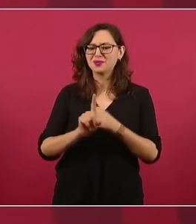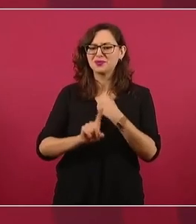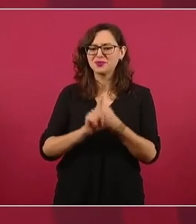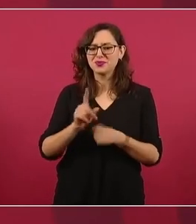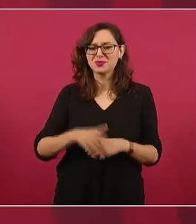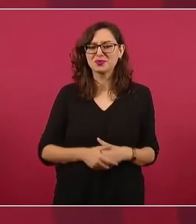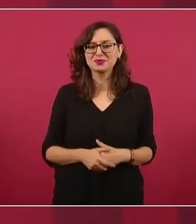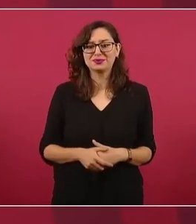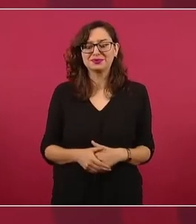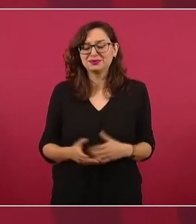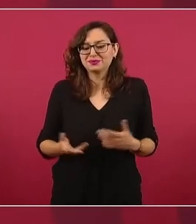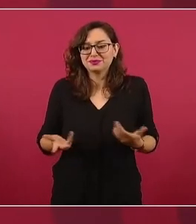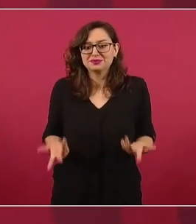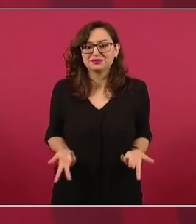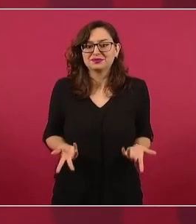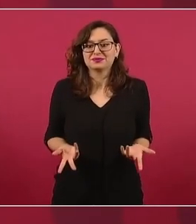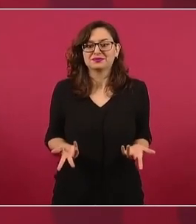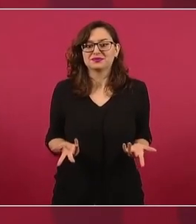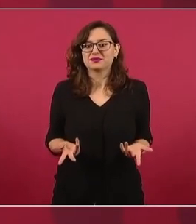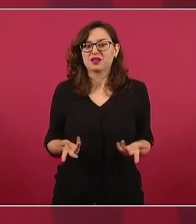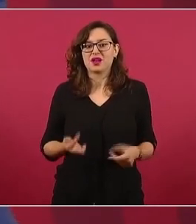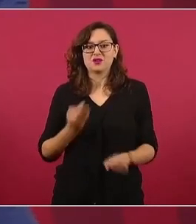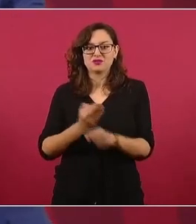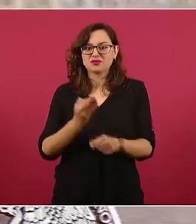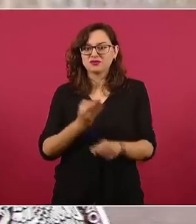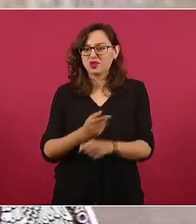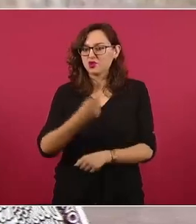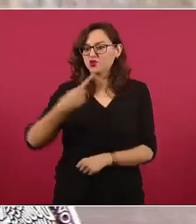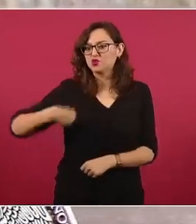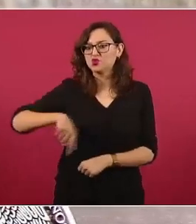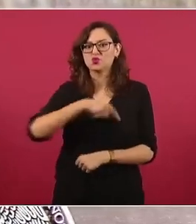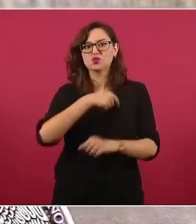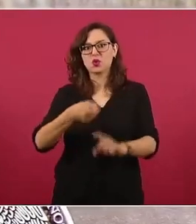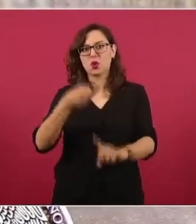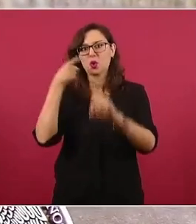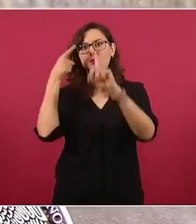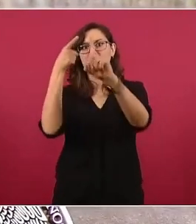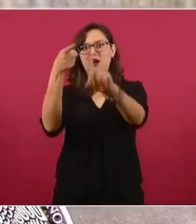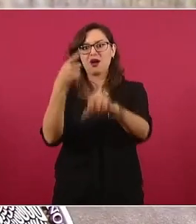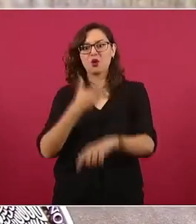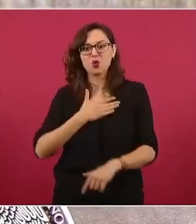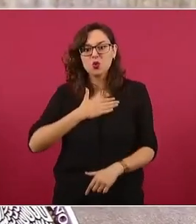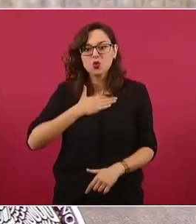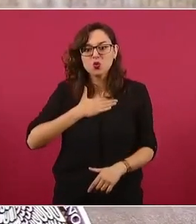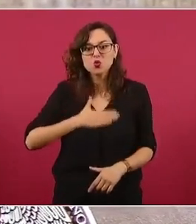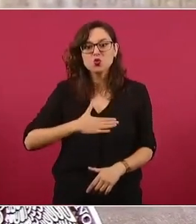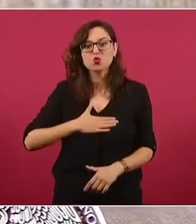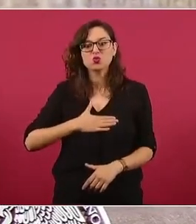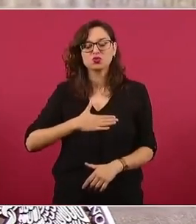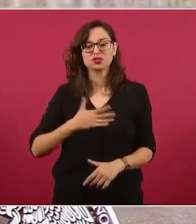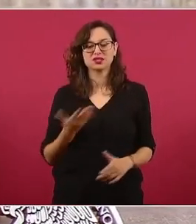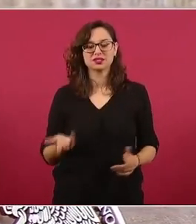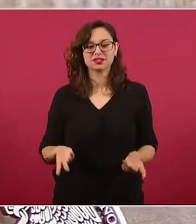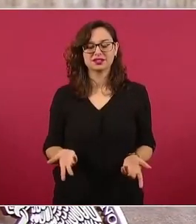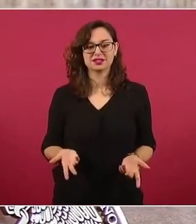porque es un asunto de justicia, ¿sí? Es 100